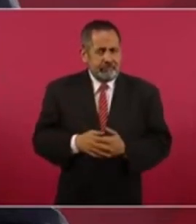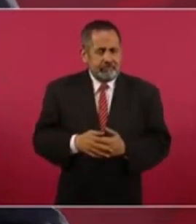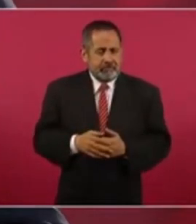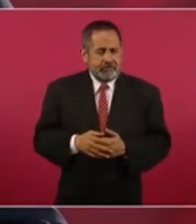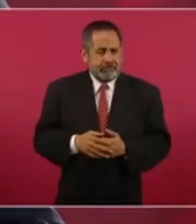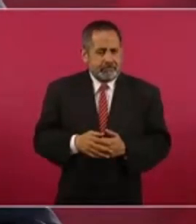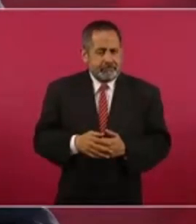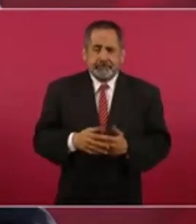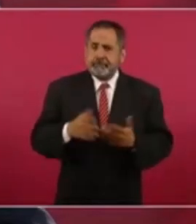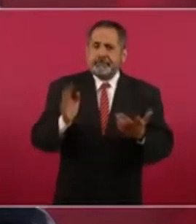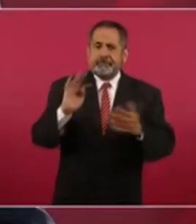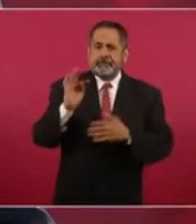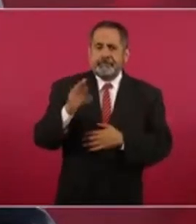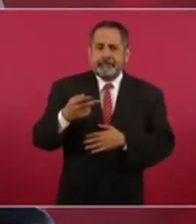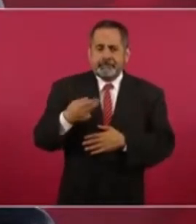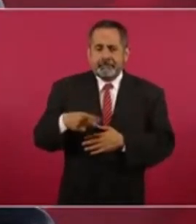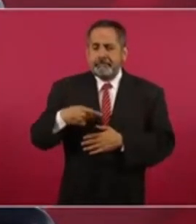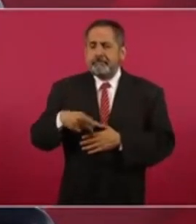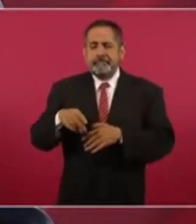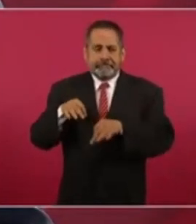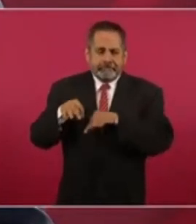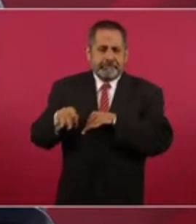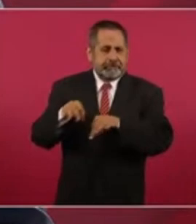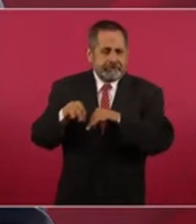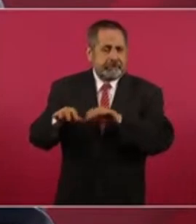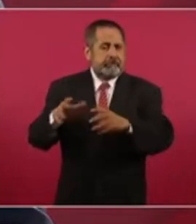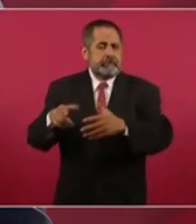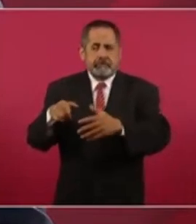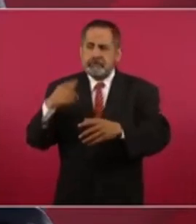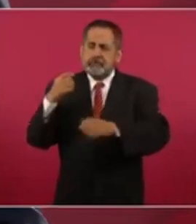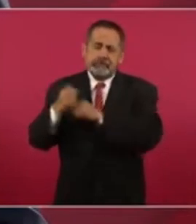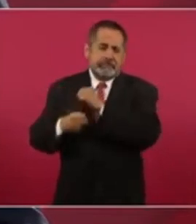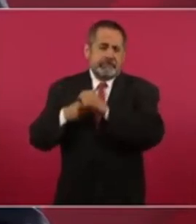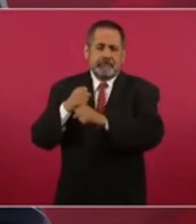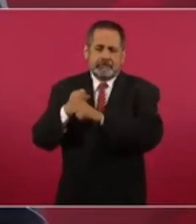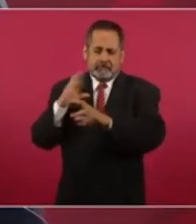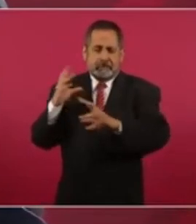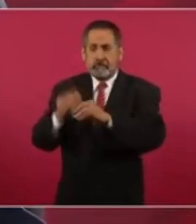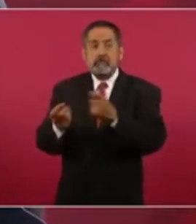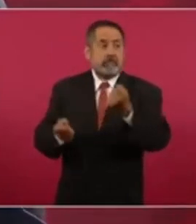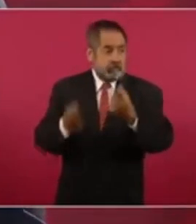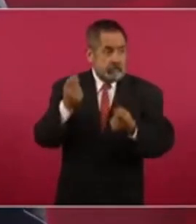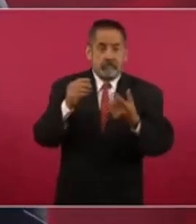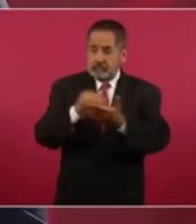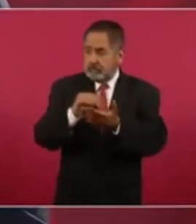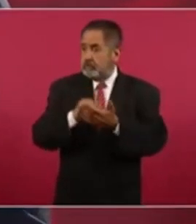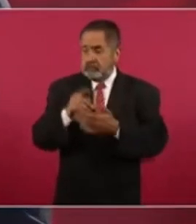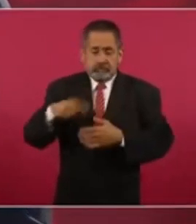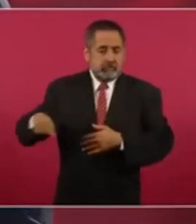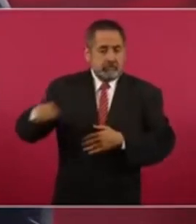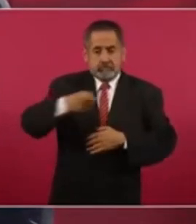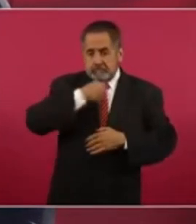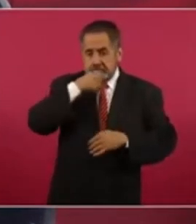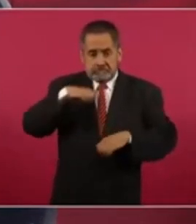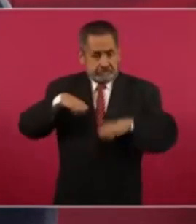Imagínense una gente trabajando, que los hay,